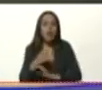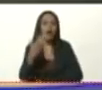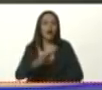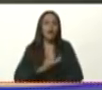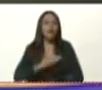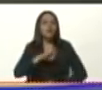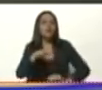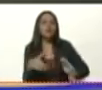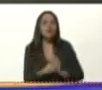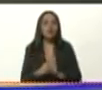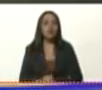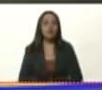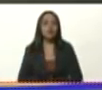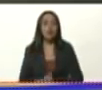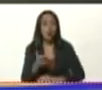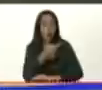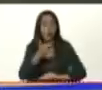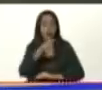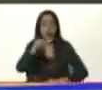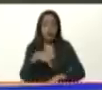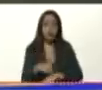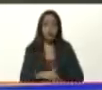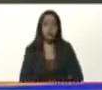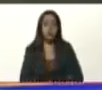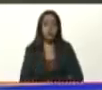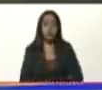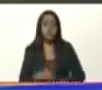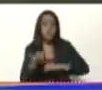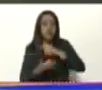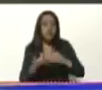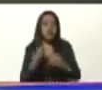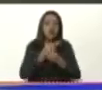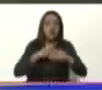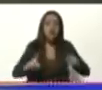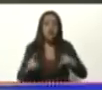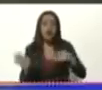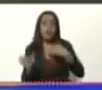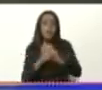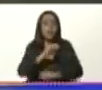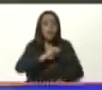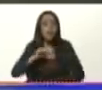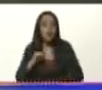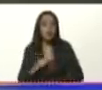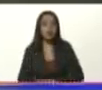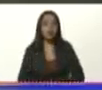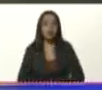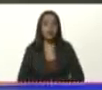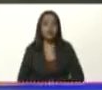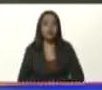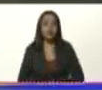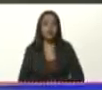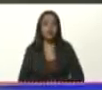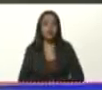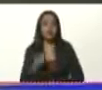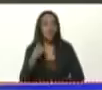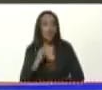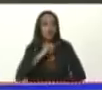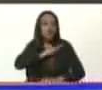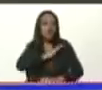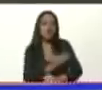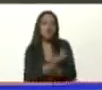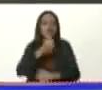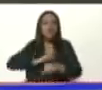con todo el Ejecutivo Nacional, con todas las instituciones públicas, privadas. Es decir, es algo que fortalece la